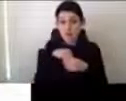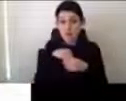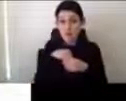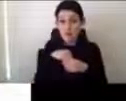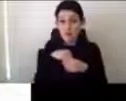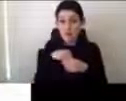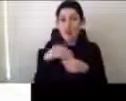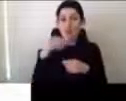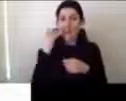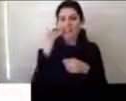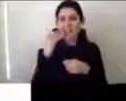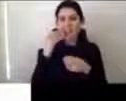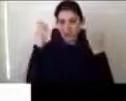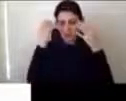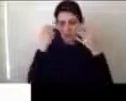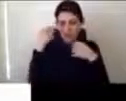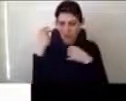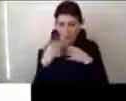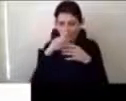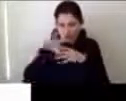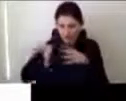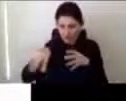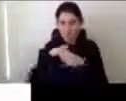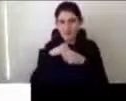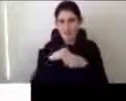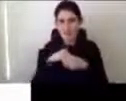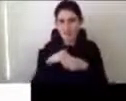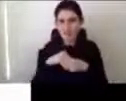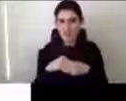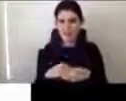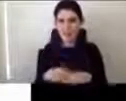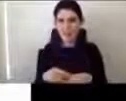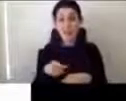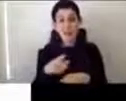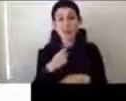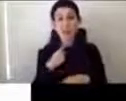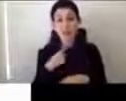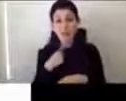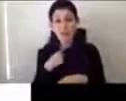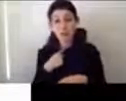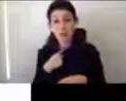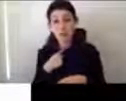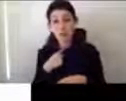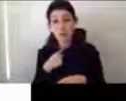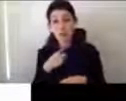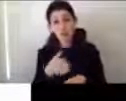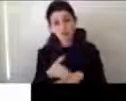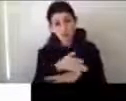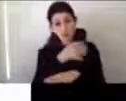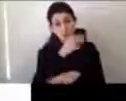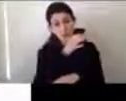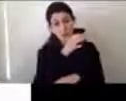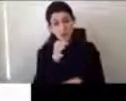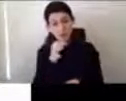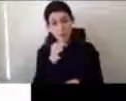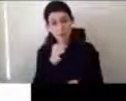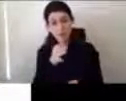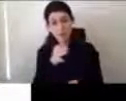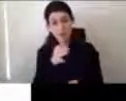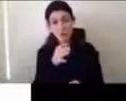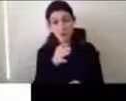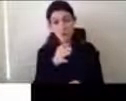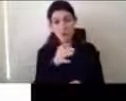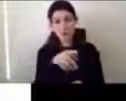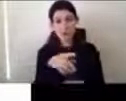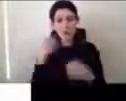propio aprendizaje. Y esto es interesante, porque como se señalaba en la charla anterior, es el